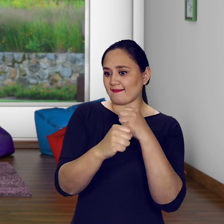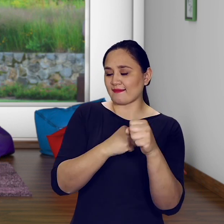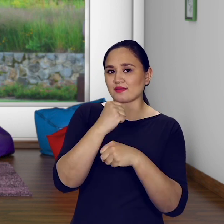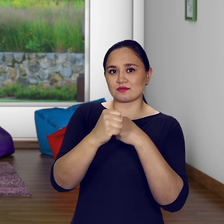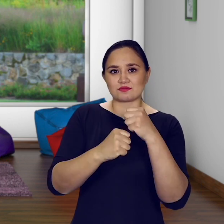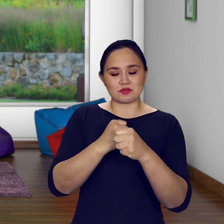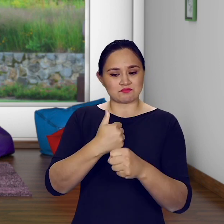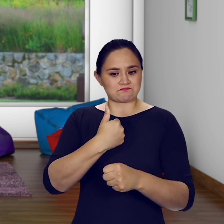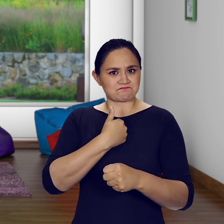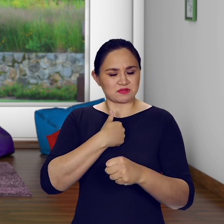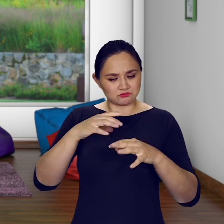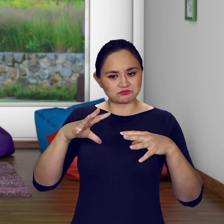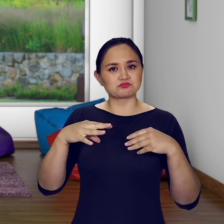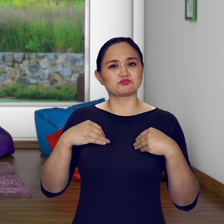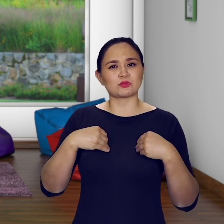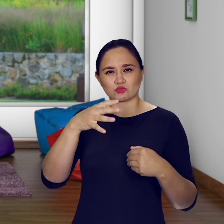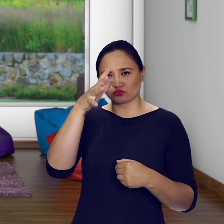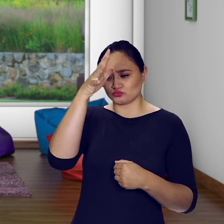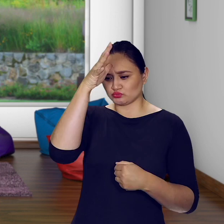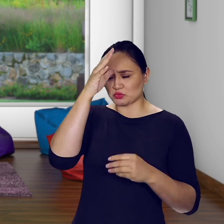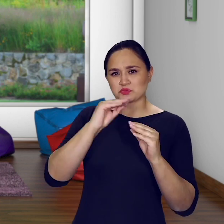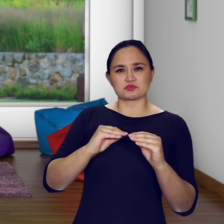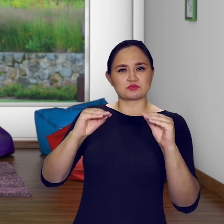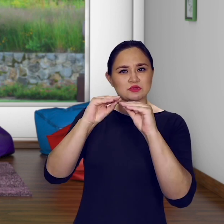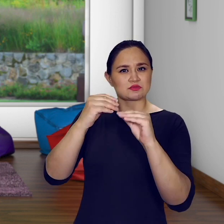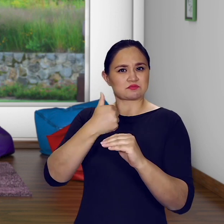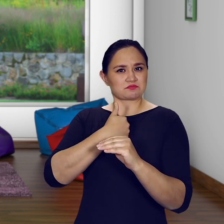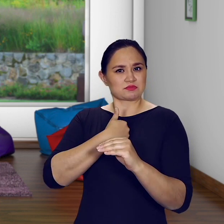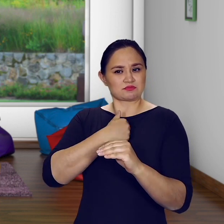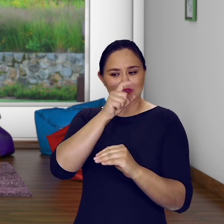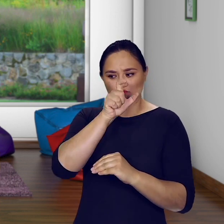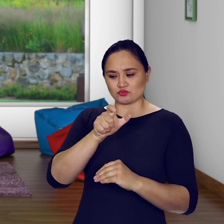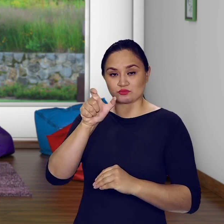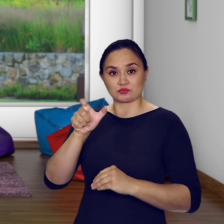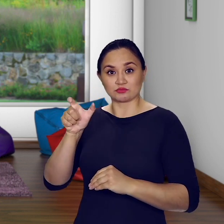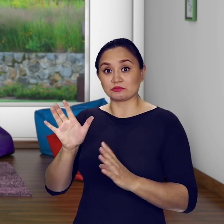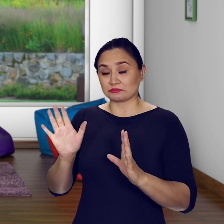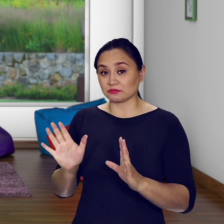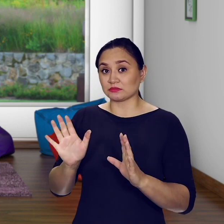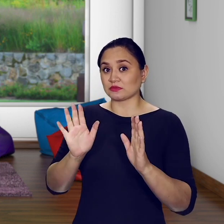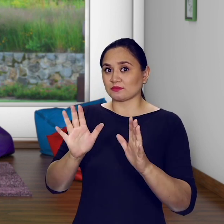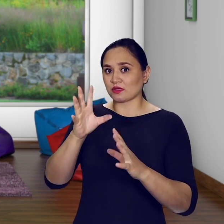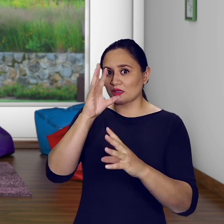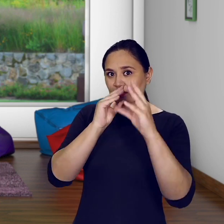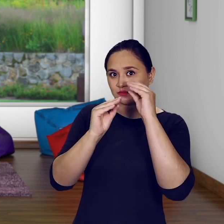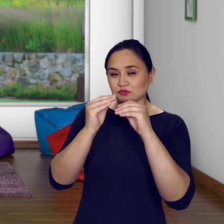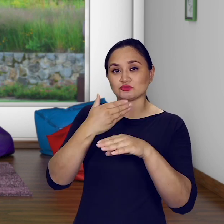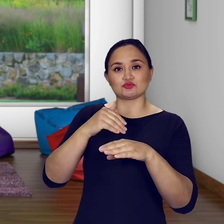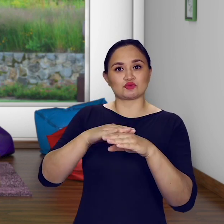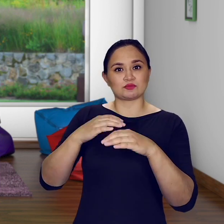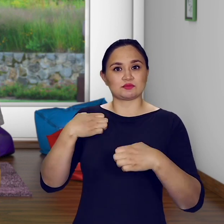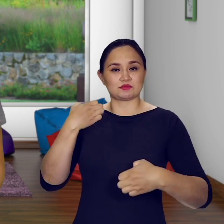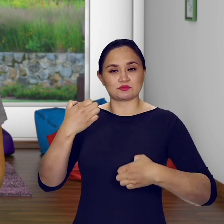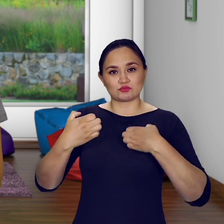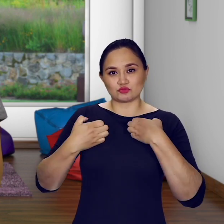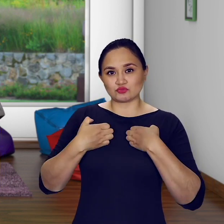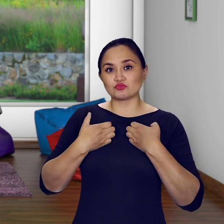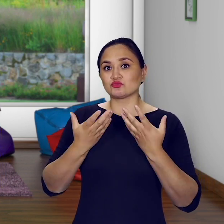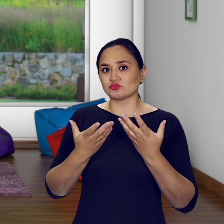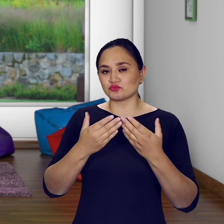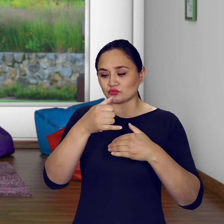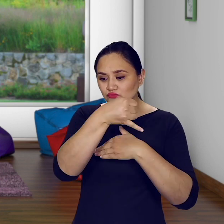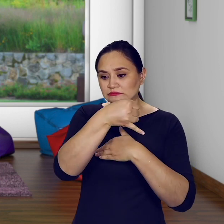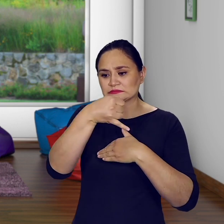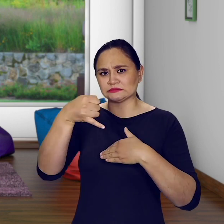edad, nos empoderemos a través de conocernos más a nosotras y nosotros mismos, aprendiendo sobre nuestras emociones,